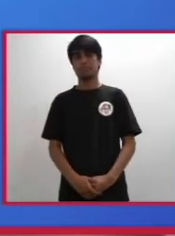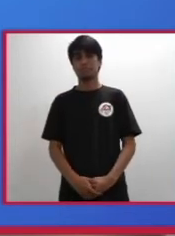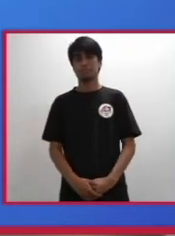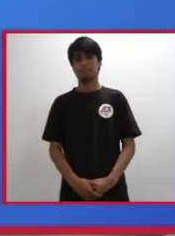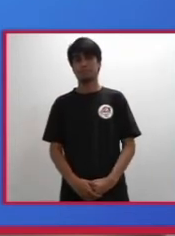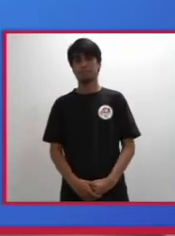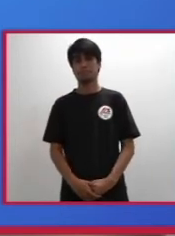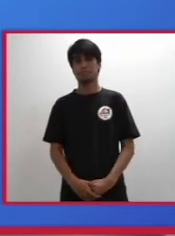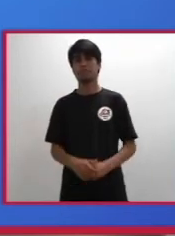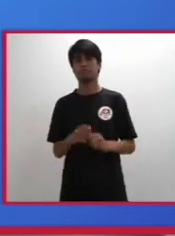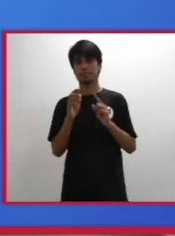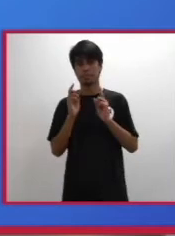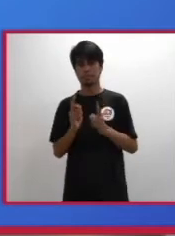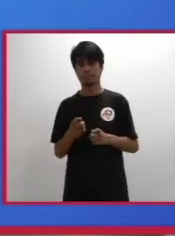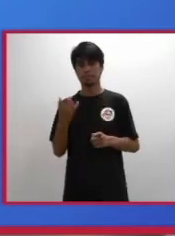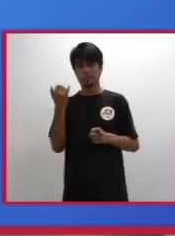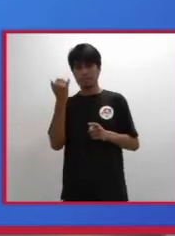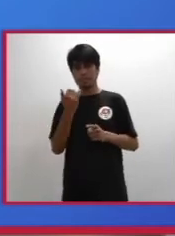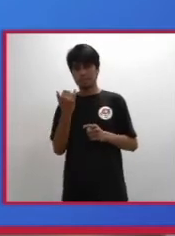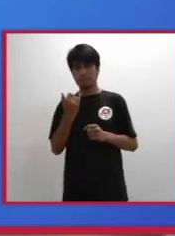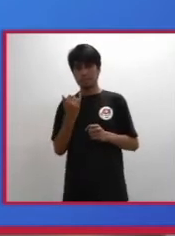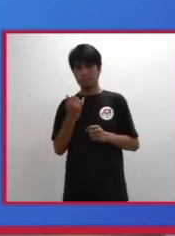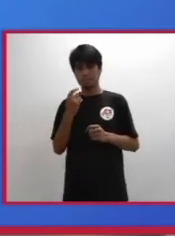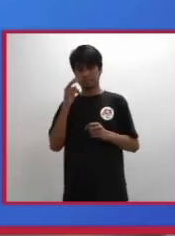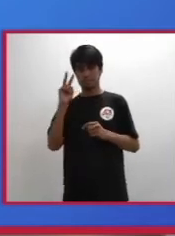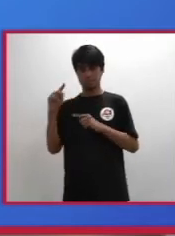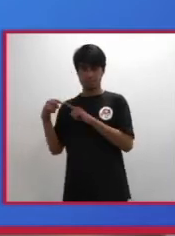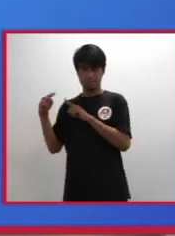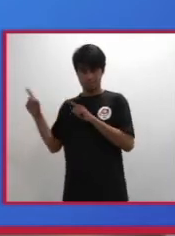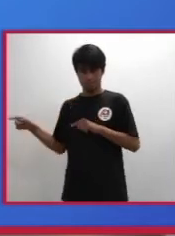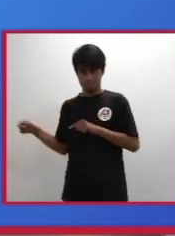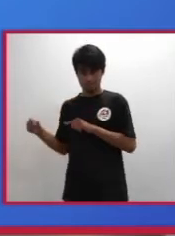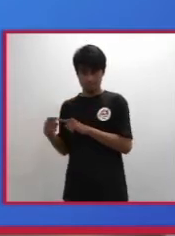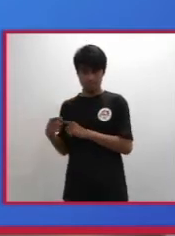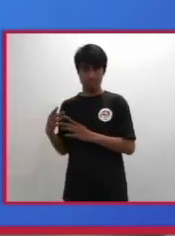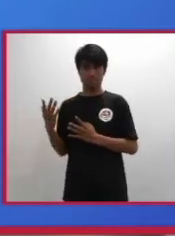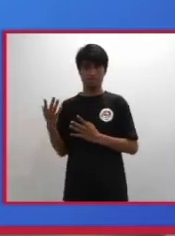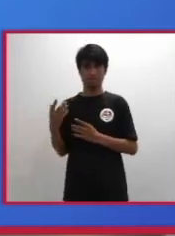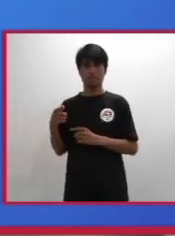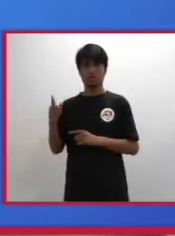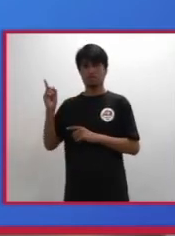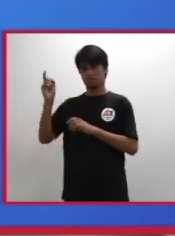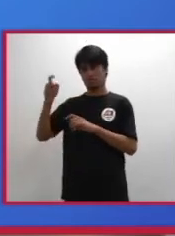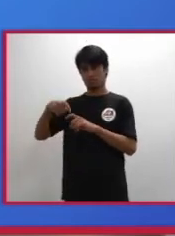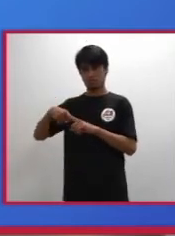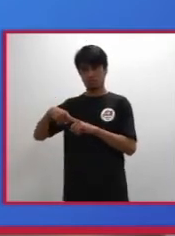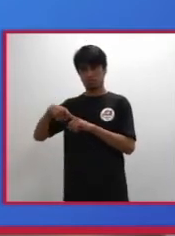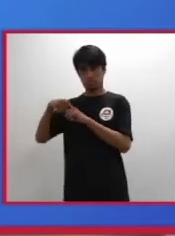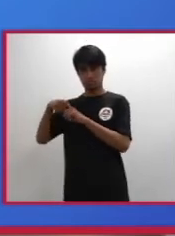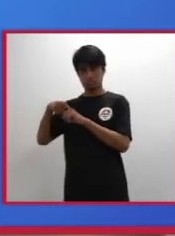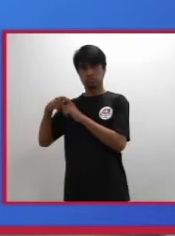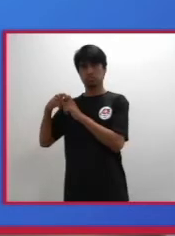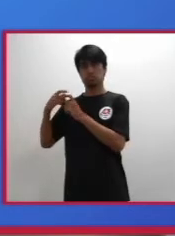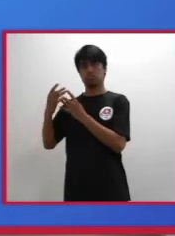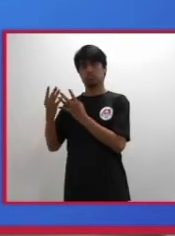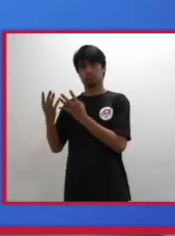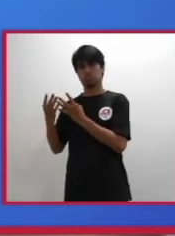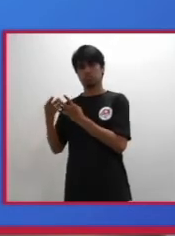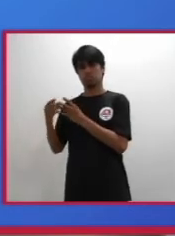Acá también tenemos, ¿verdad?, una imagen en donde a través de una grúa o un guinche se están